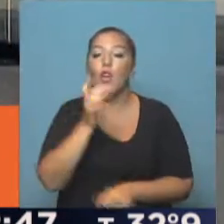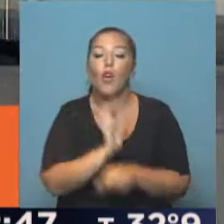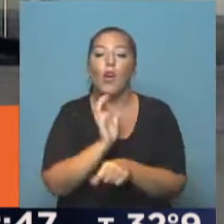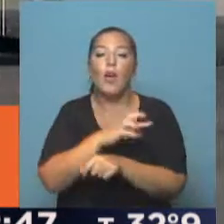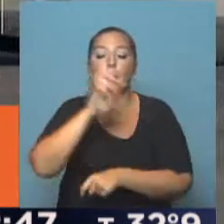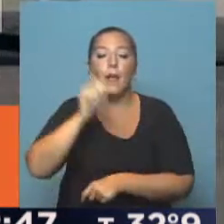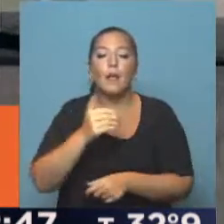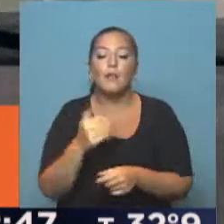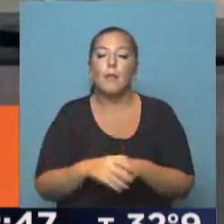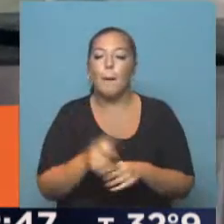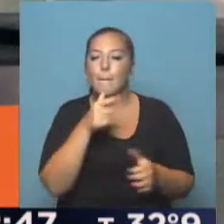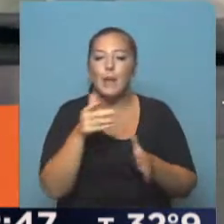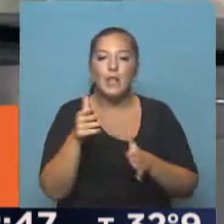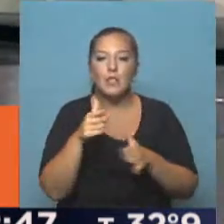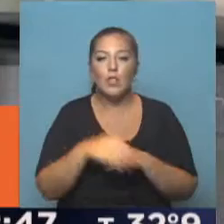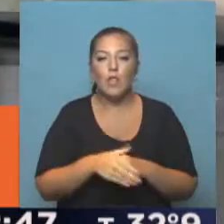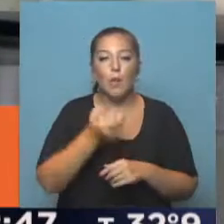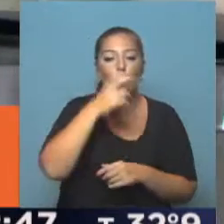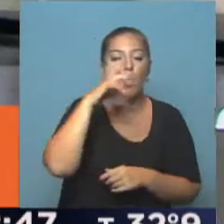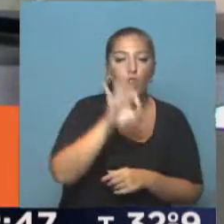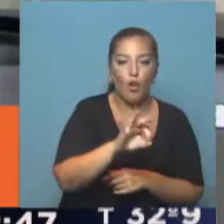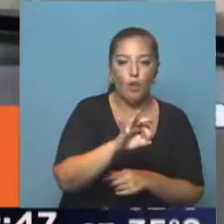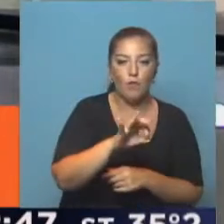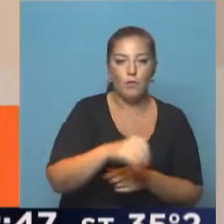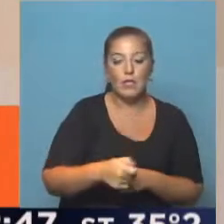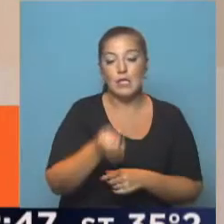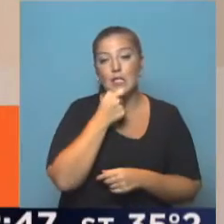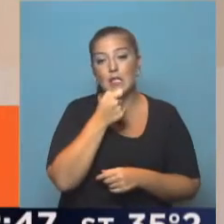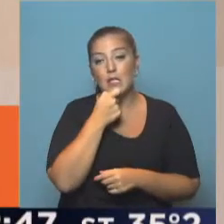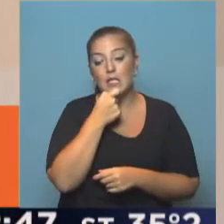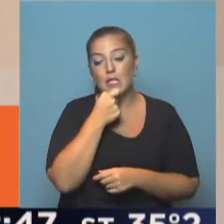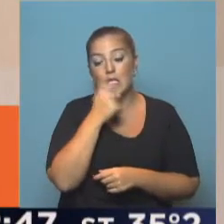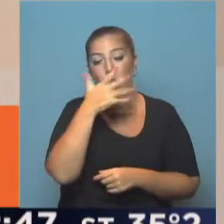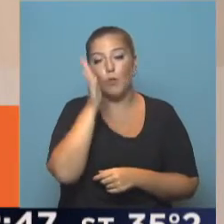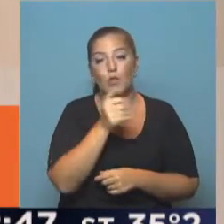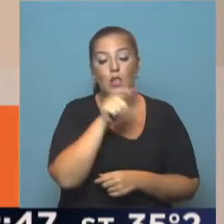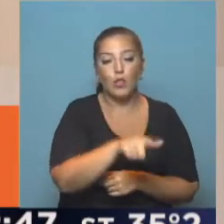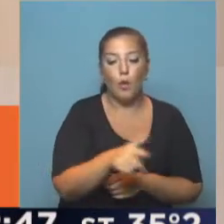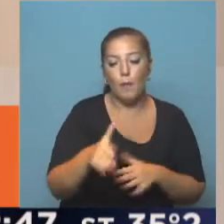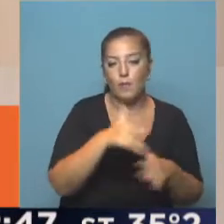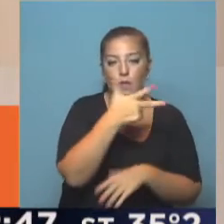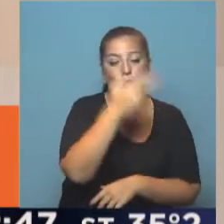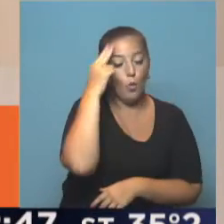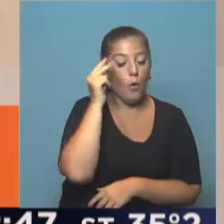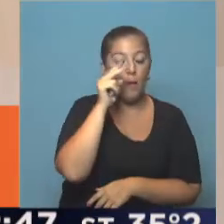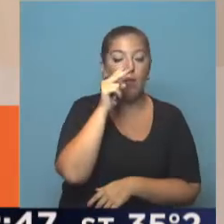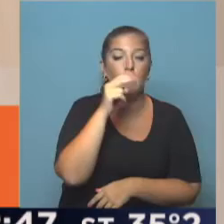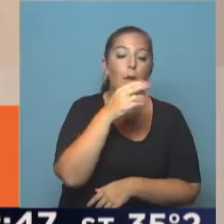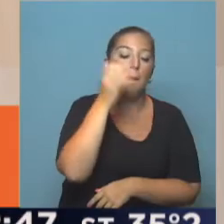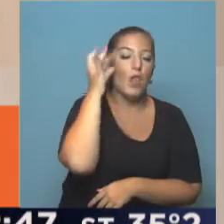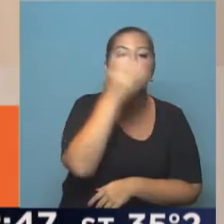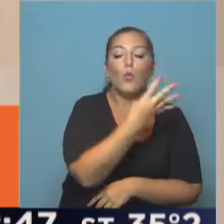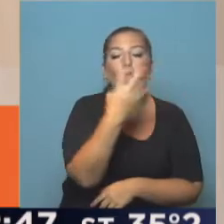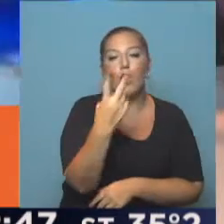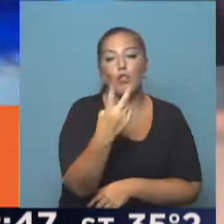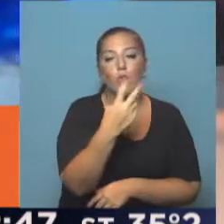programa estaba más cerca del de Lenín Moreno, le aportaría, si le aportara ese 3%, estaríamos en 39 más 3, 42.